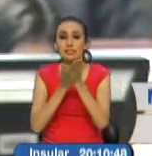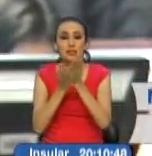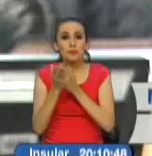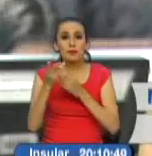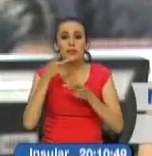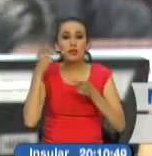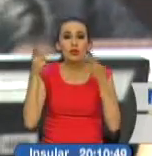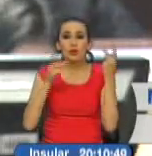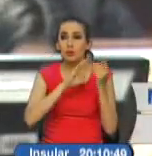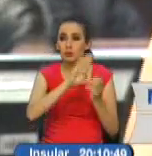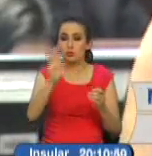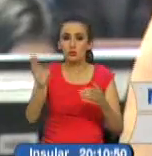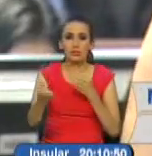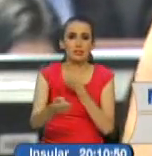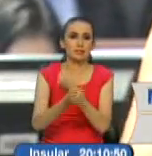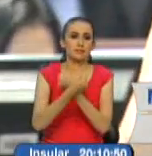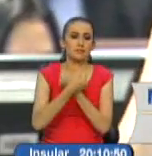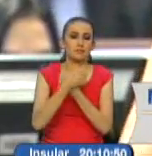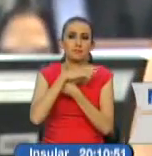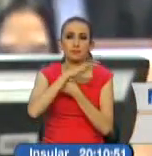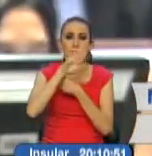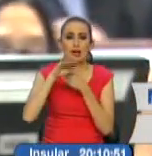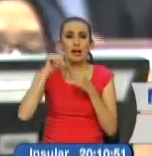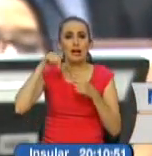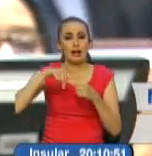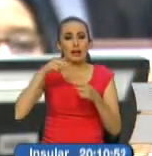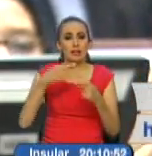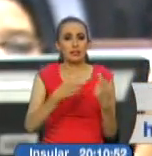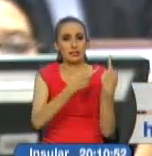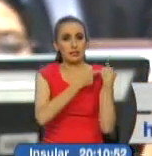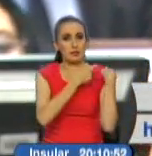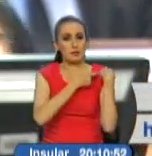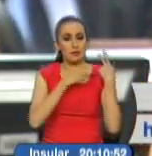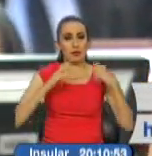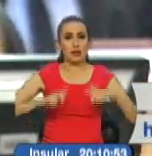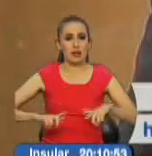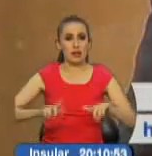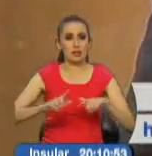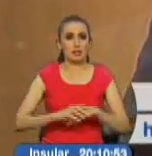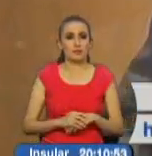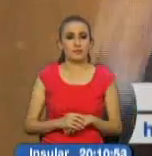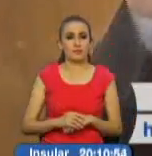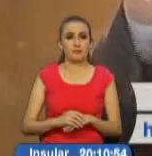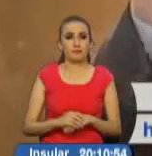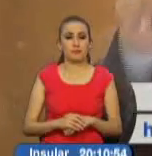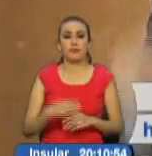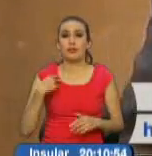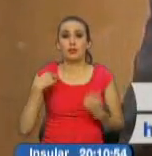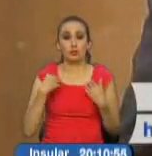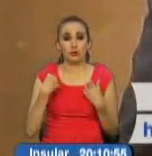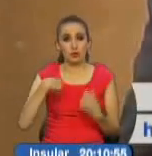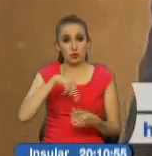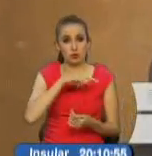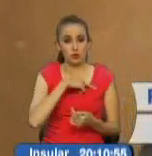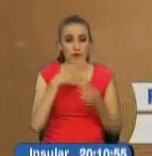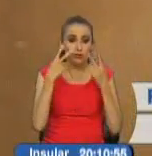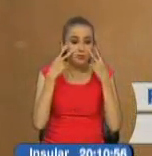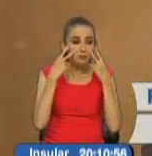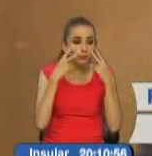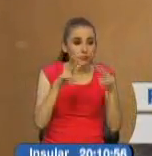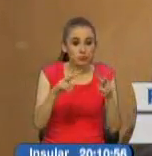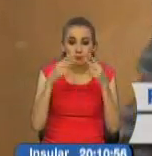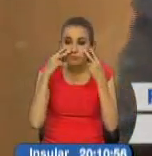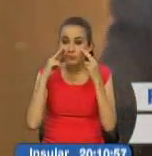que traicionan la confianza, el encargo que le dio el pueblo ecuatoriano. Somos testigos de que los casos